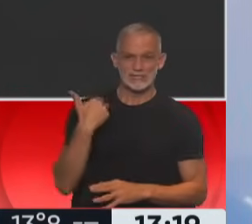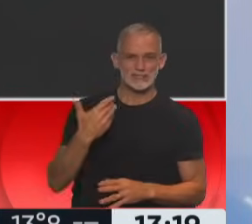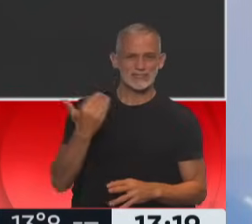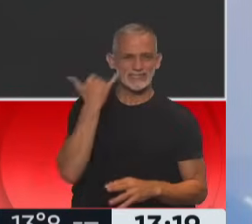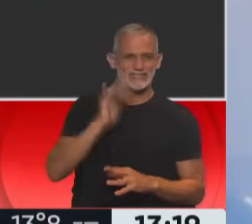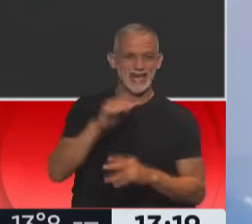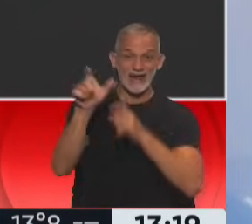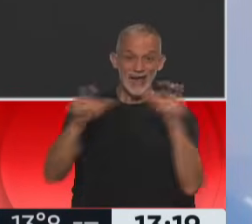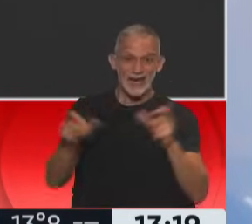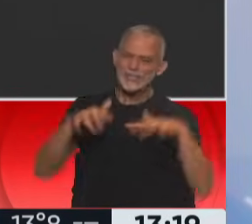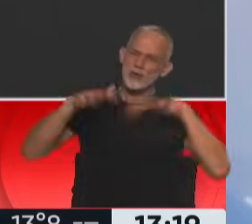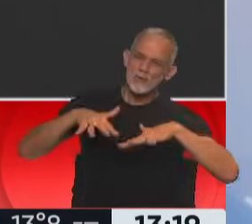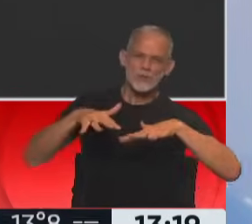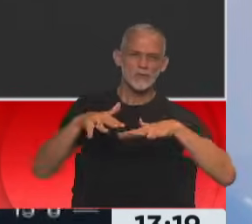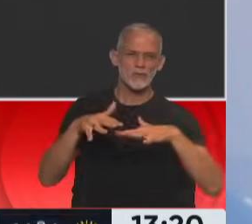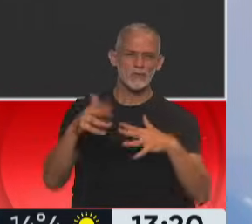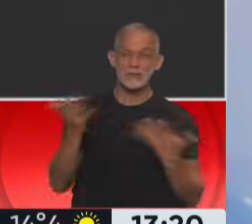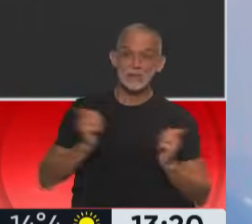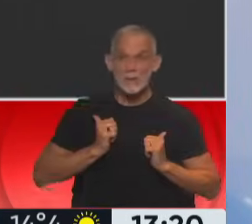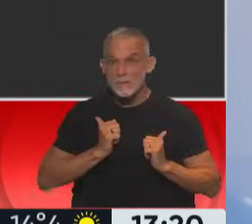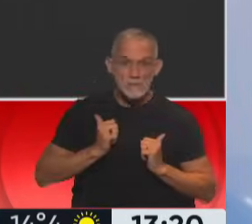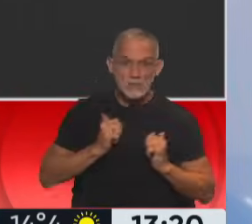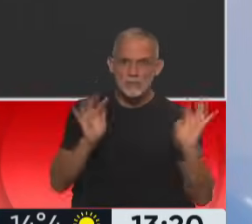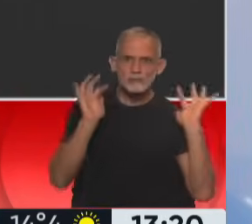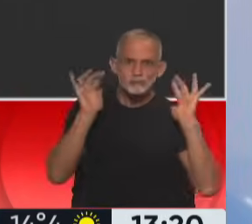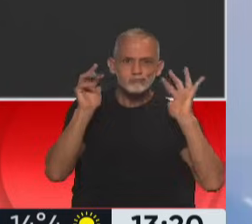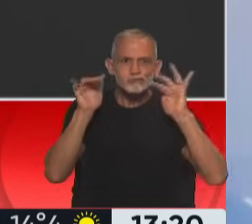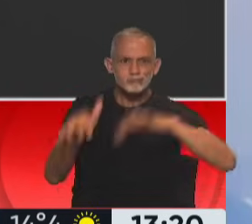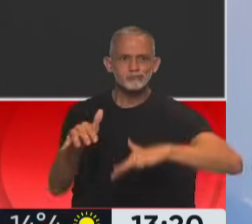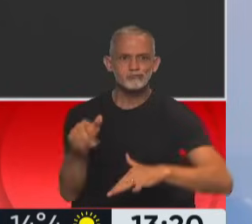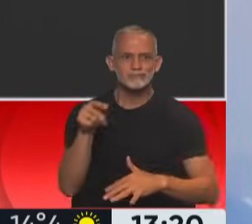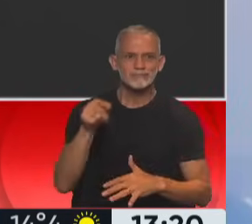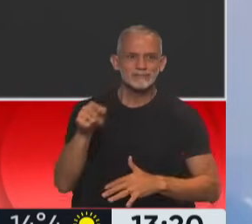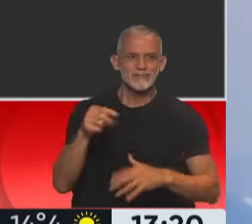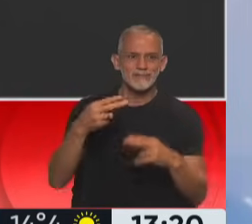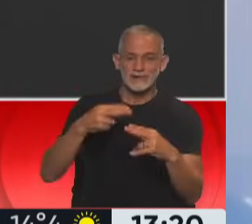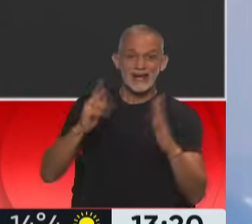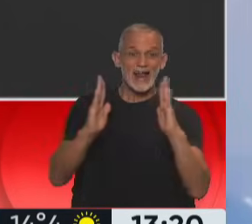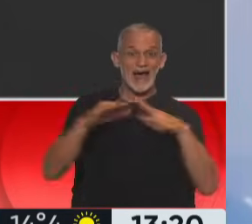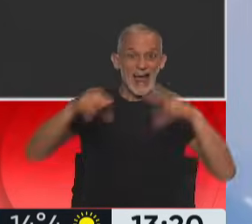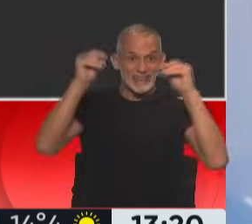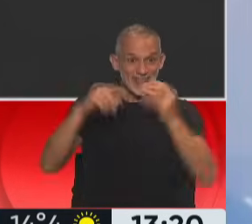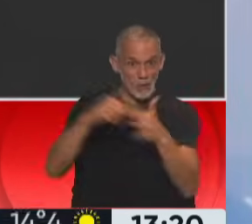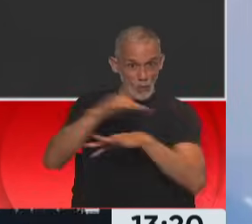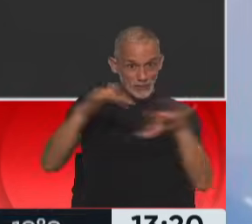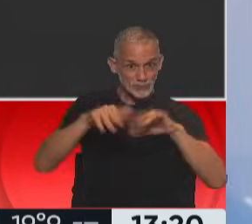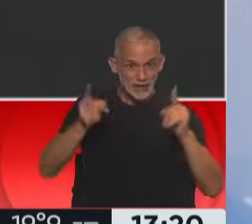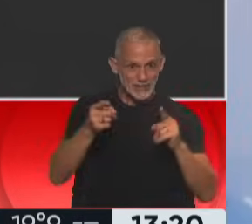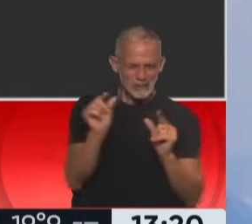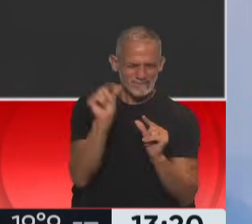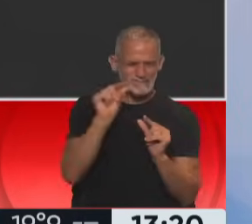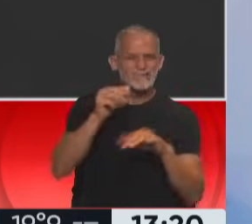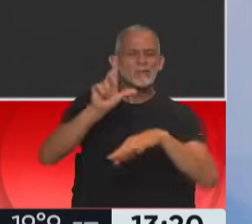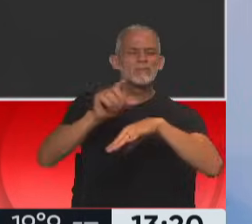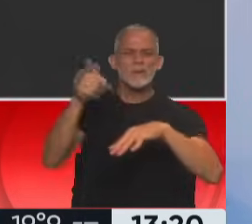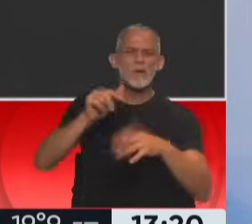la gente, los fieles, ante la expectativa, se congregaban en la Catedral Metropolitana. Por un segundo nos venimos